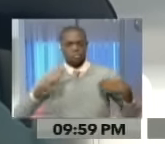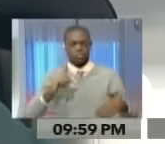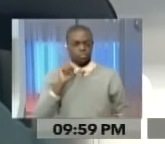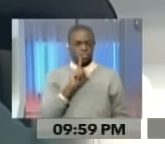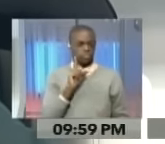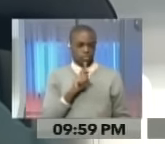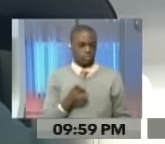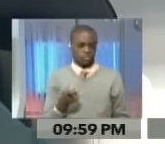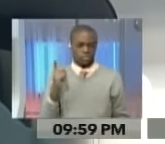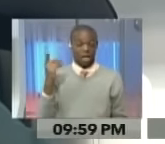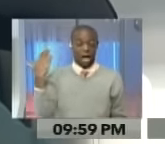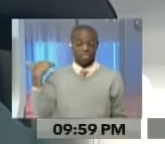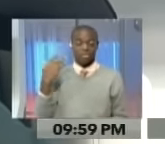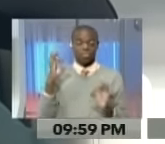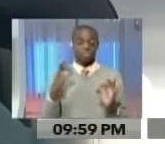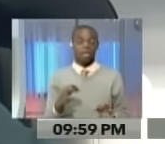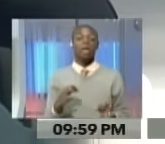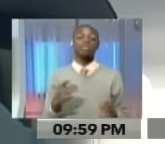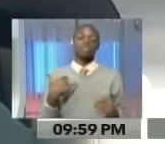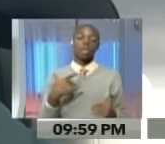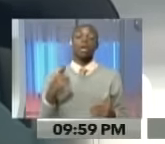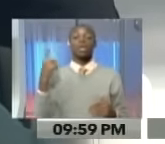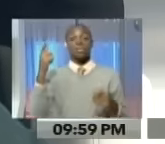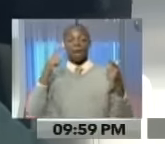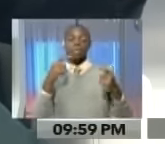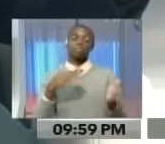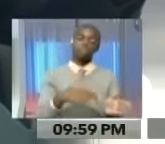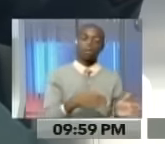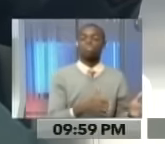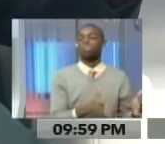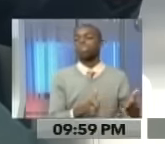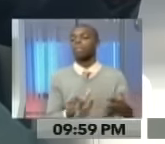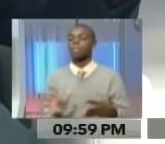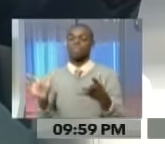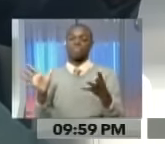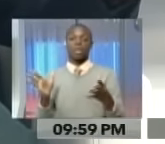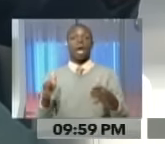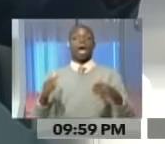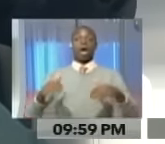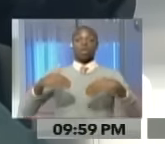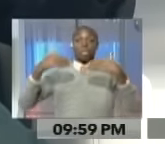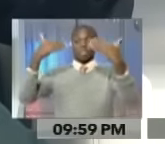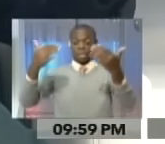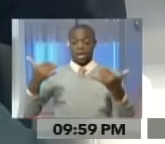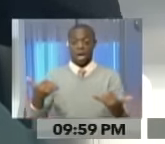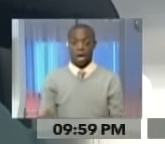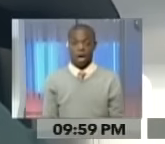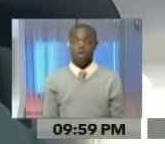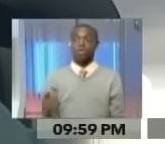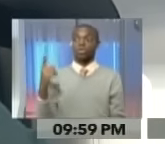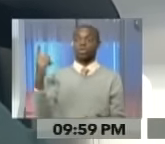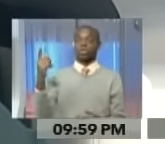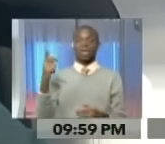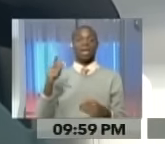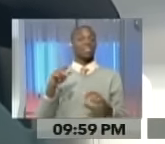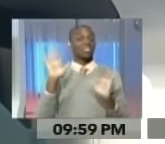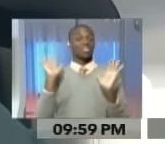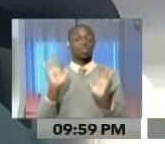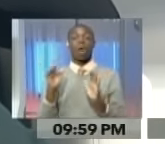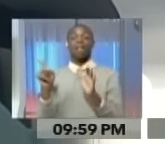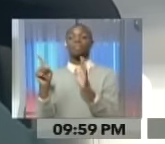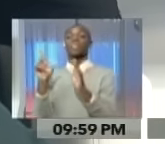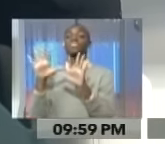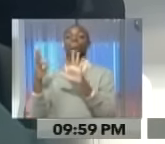cauce el cauce Pacífico Y democrático qué pasó que Ramos alup lo primero que dijo Después del referendo donde Chávez le sacó 19 puntos de